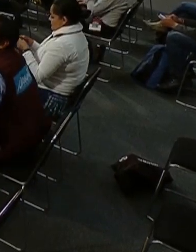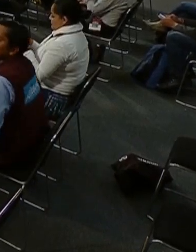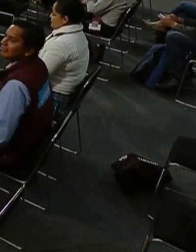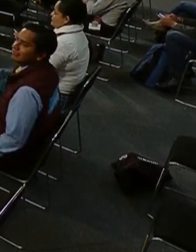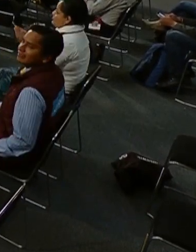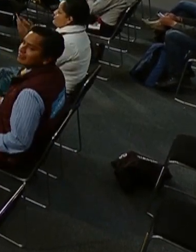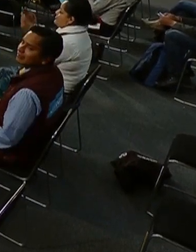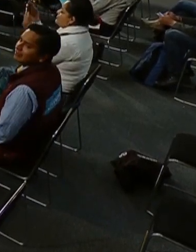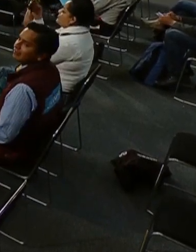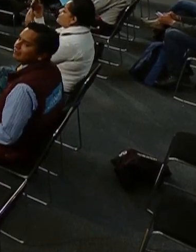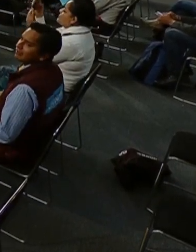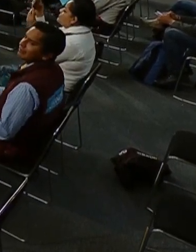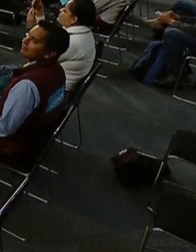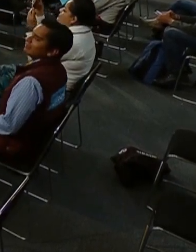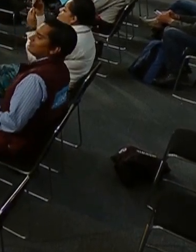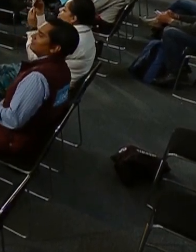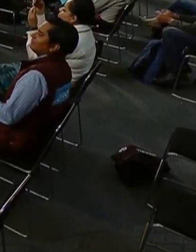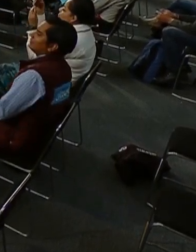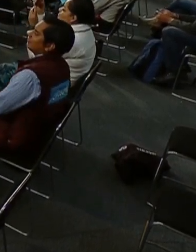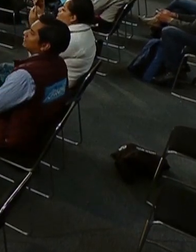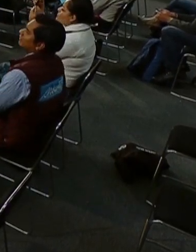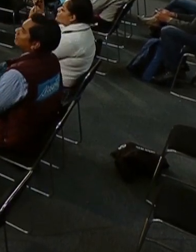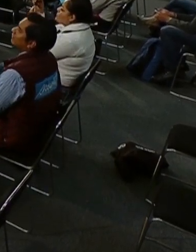otra vez.